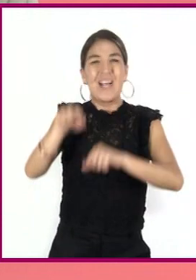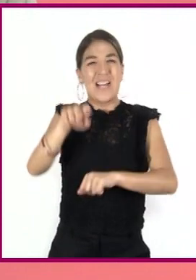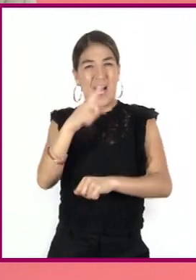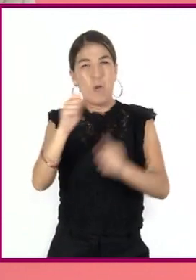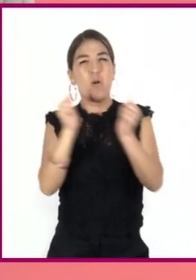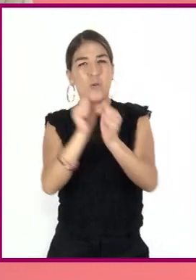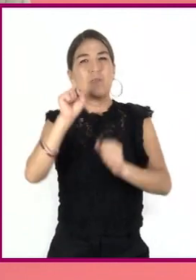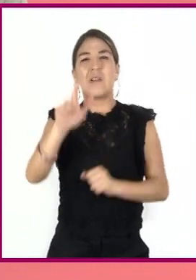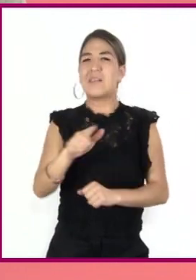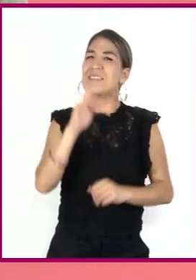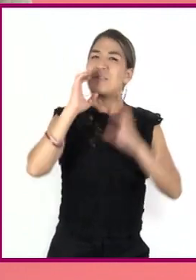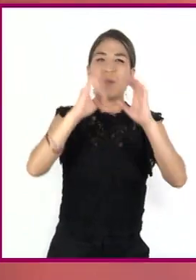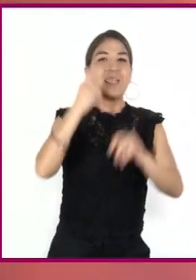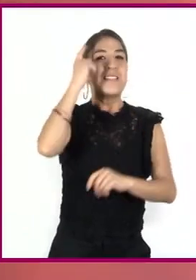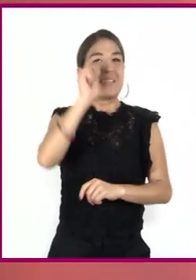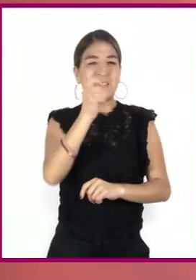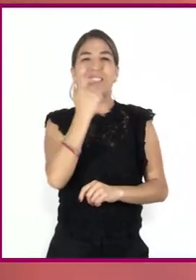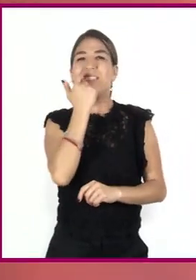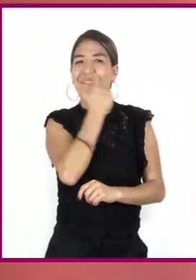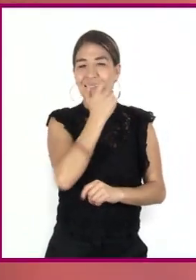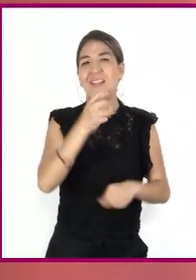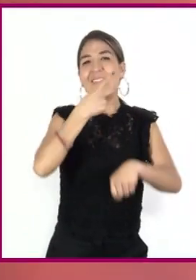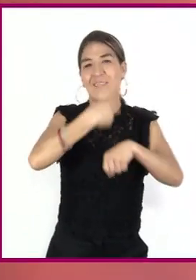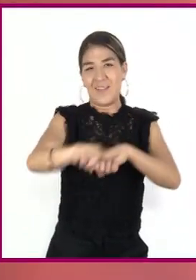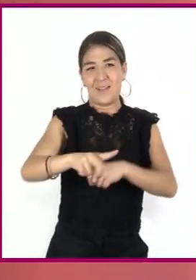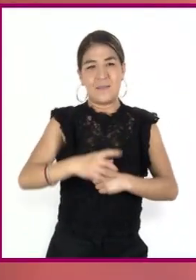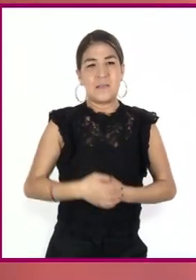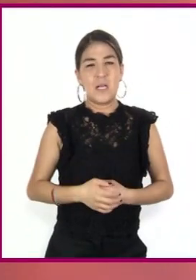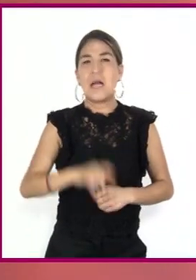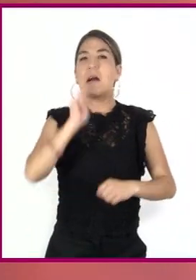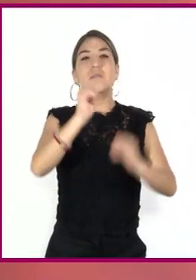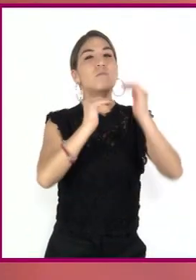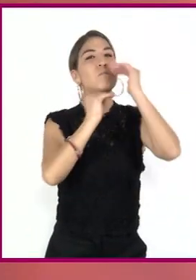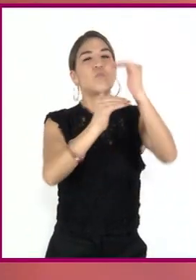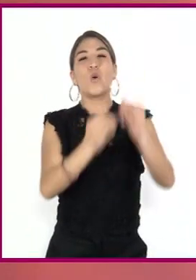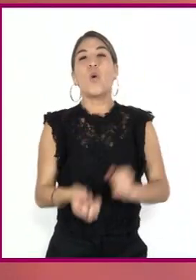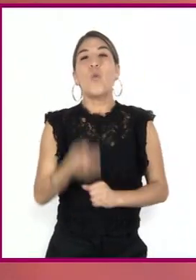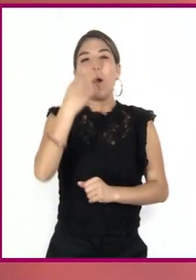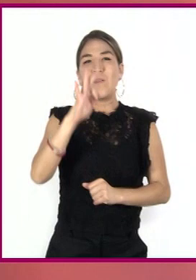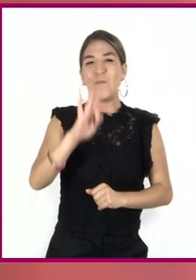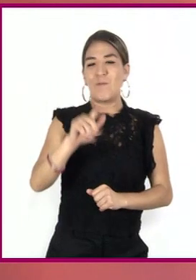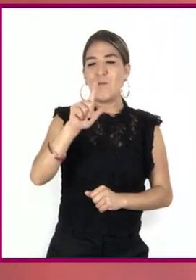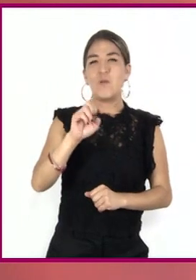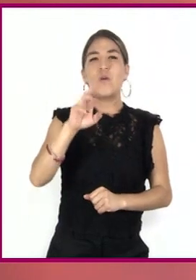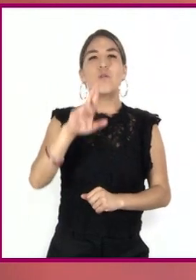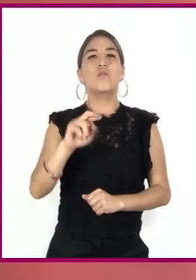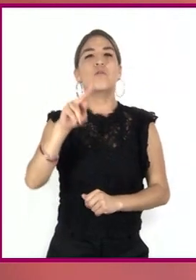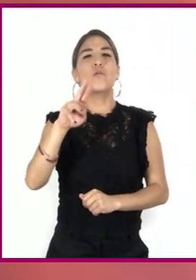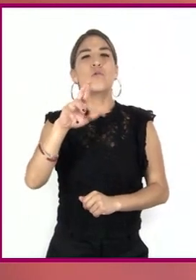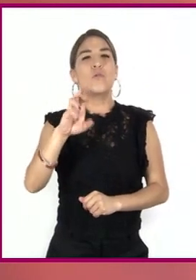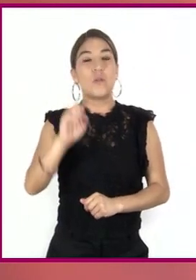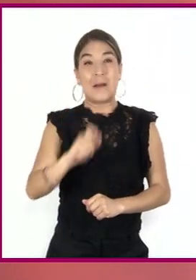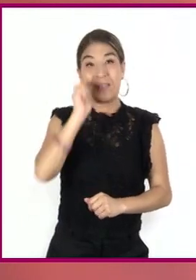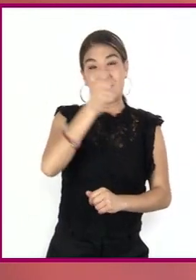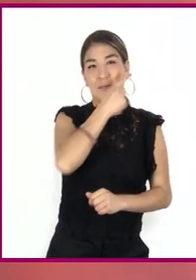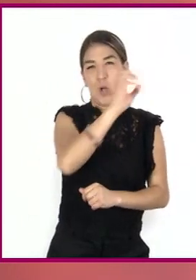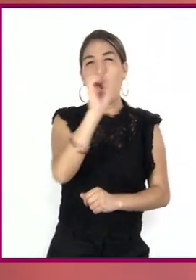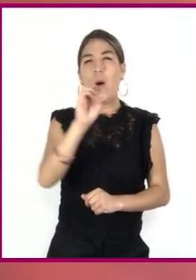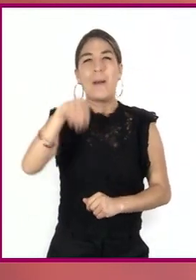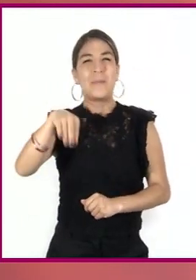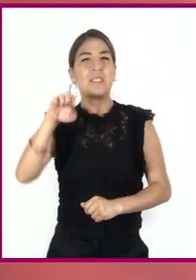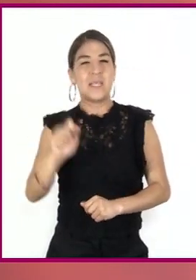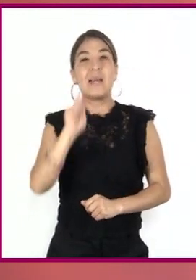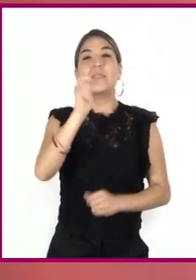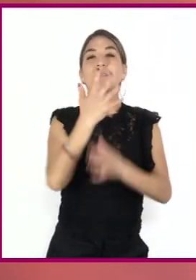la prevalencia de la fluorosis dental. El límite máximo de consumo de fluoruro, según la Organización Mundial de la Salud, es de